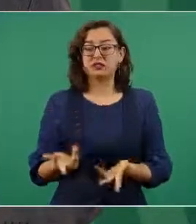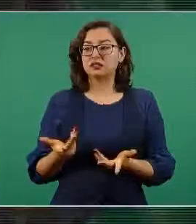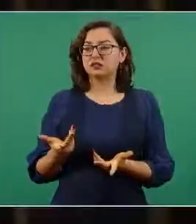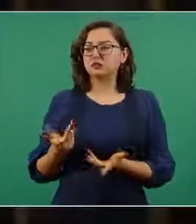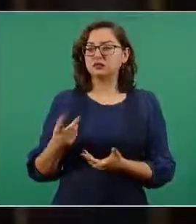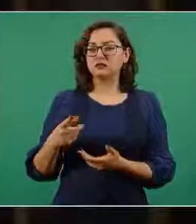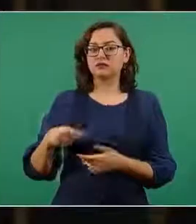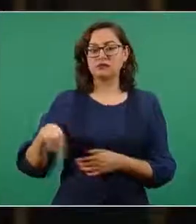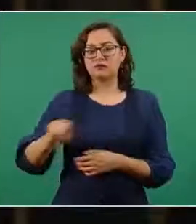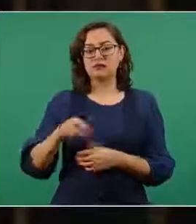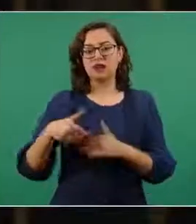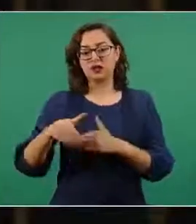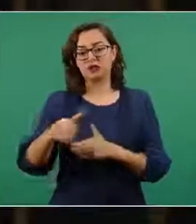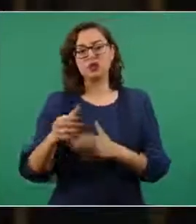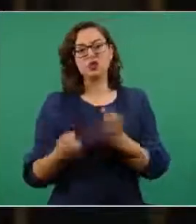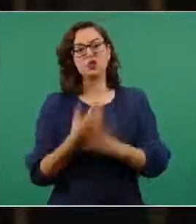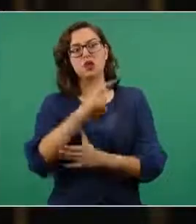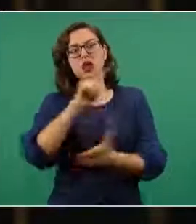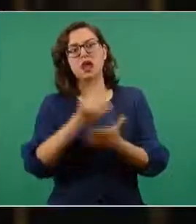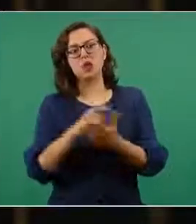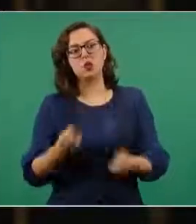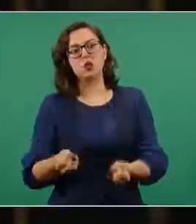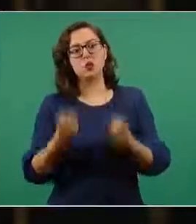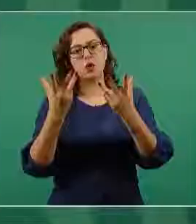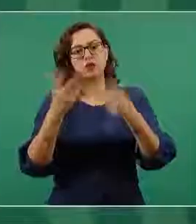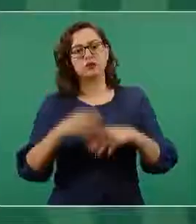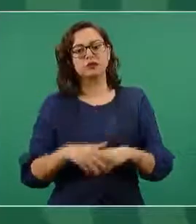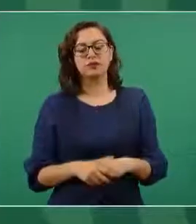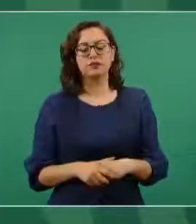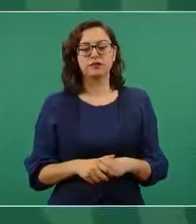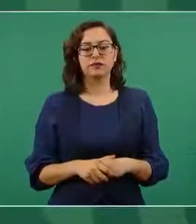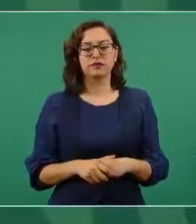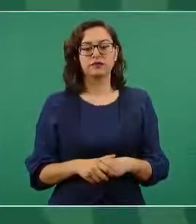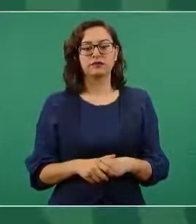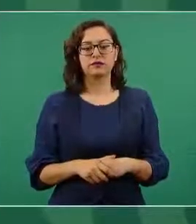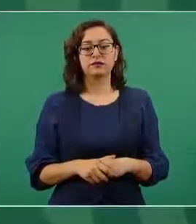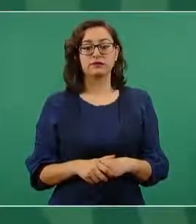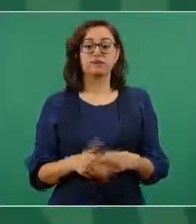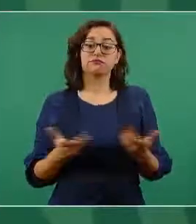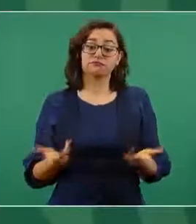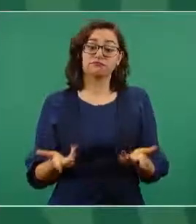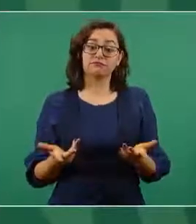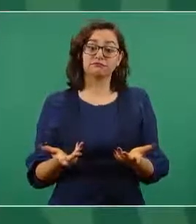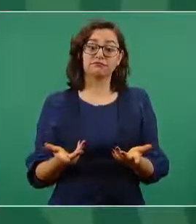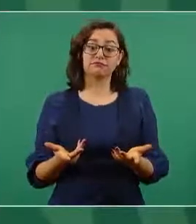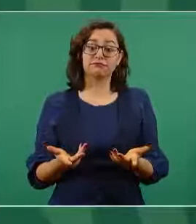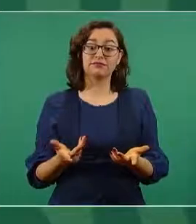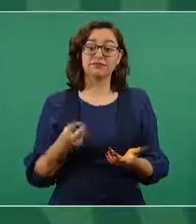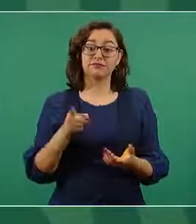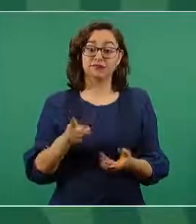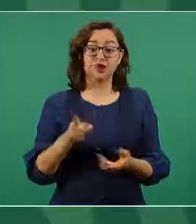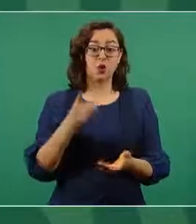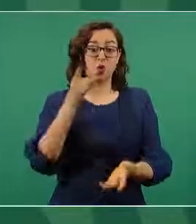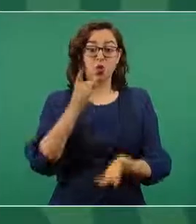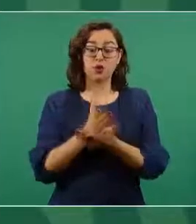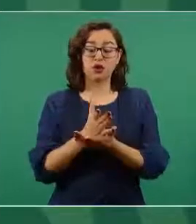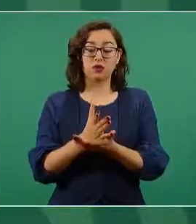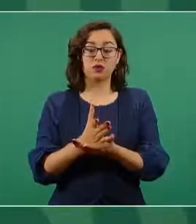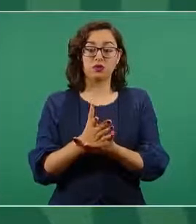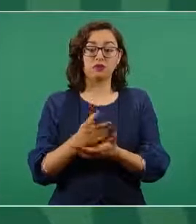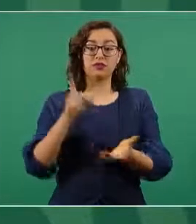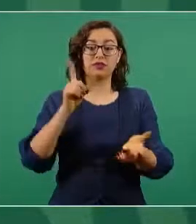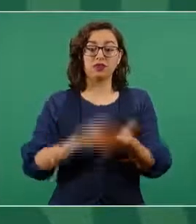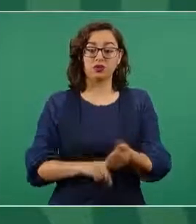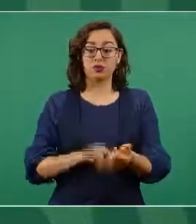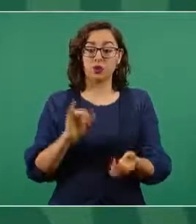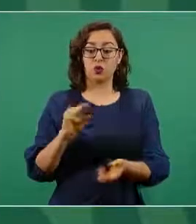situación que exigen? Son solo los trabajadores del Seguro Social.